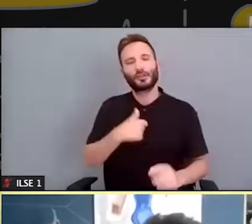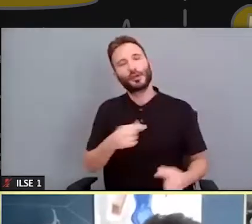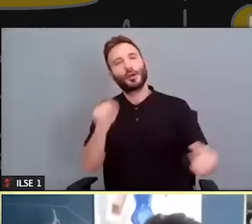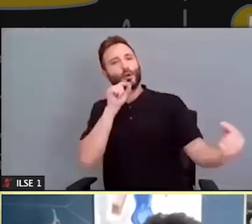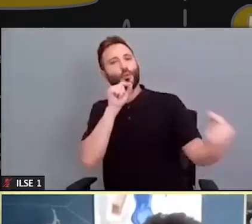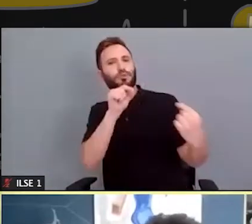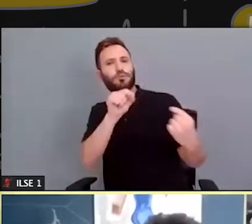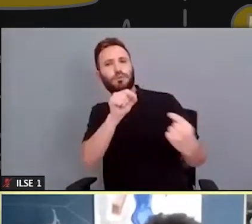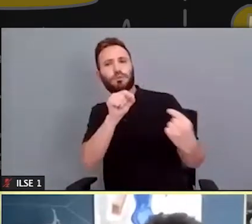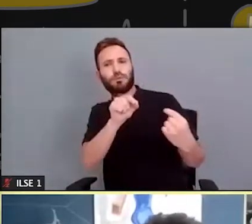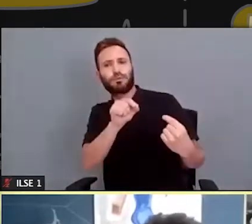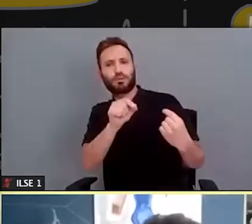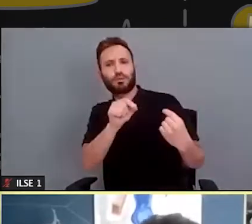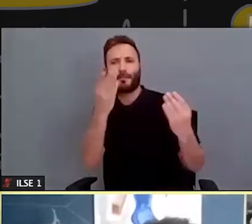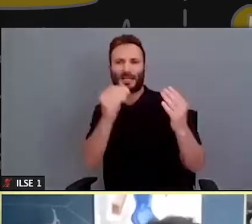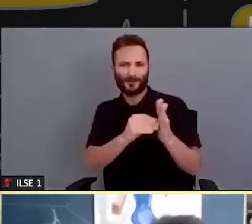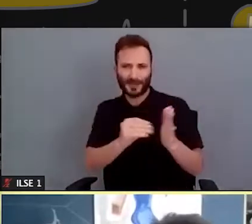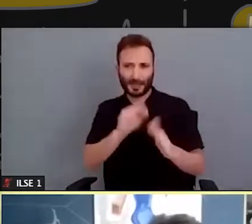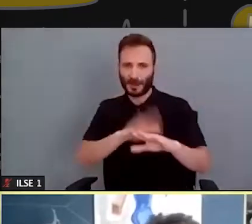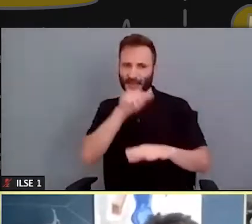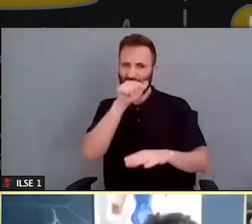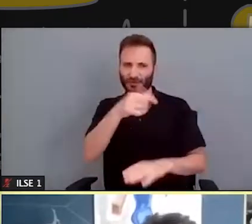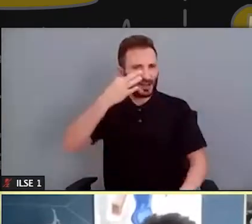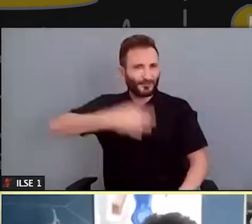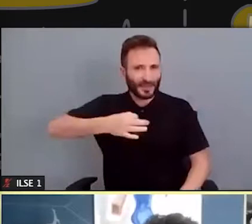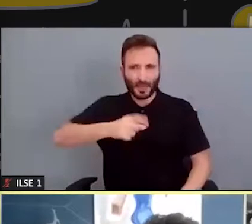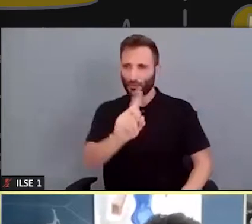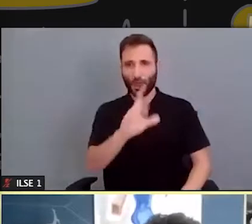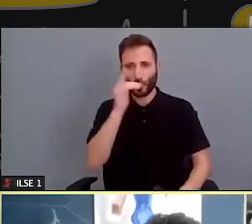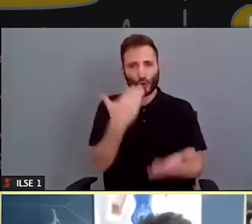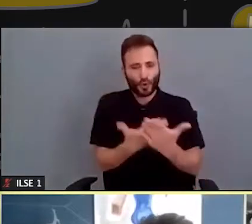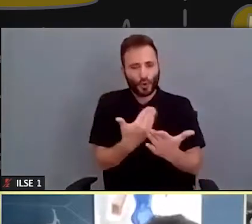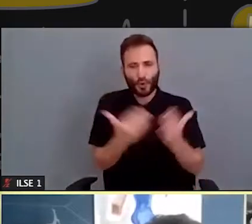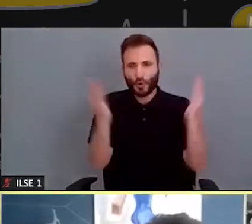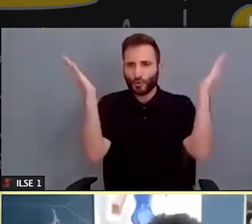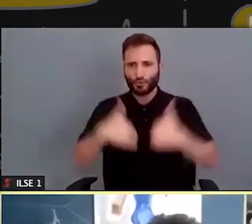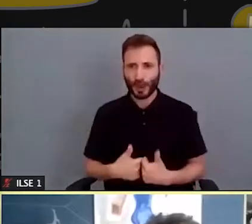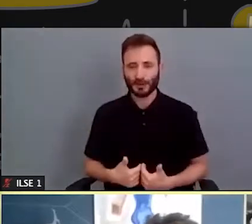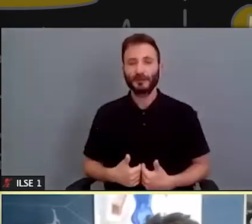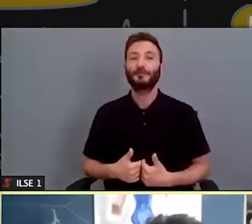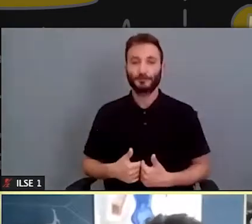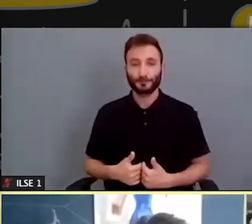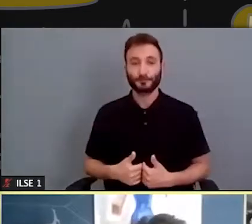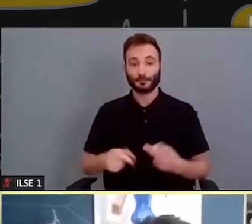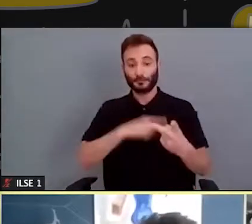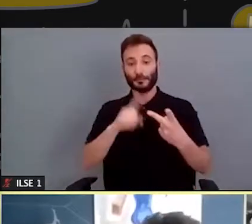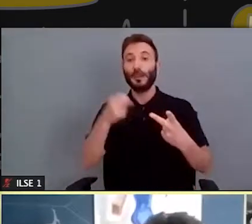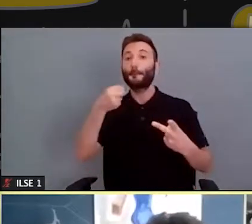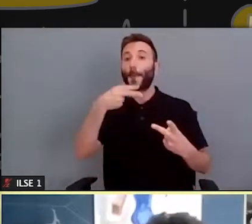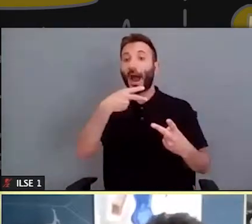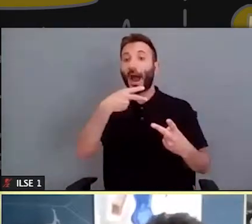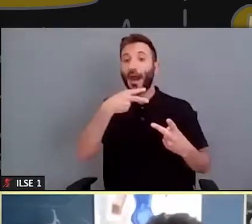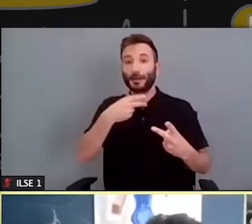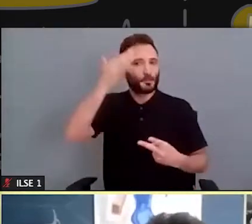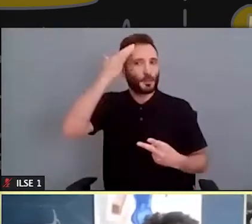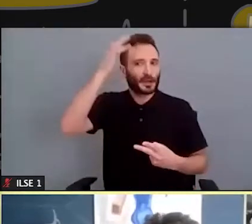veces para decirles que esto no era verdad y que no había pruebas de estas nuevas reglas. En los bares, por ejemplo, cuando